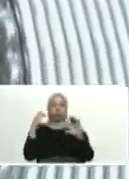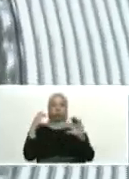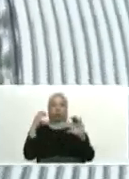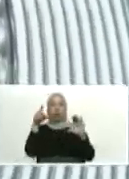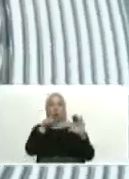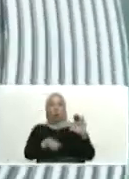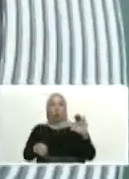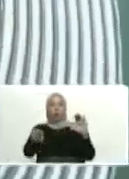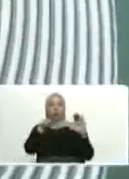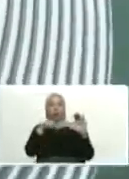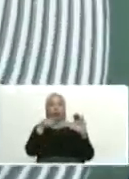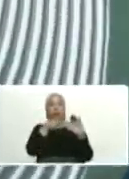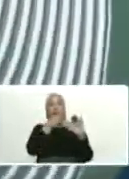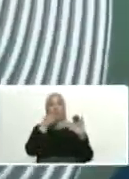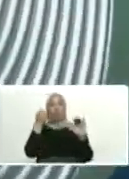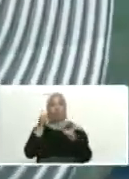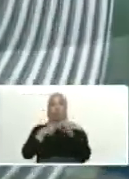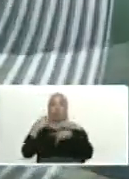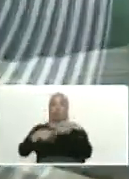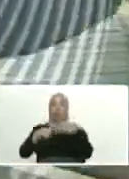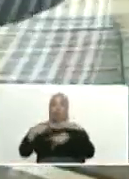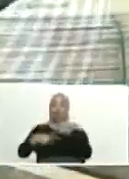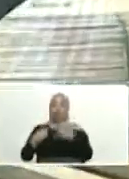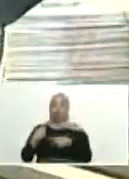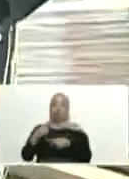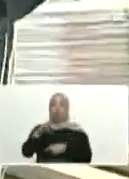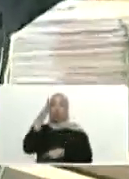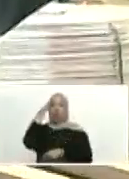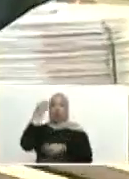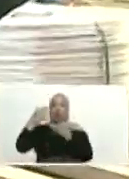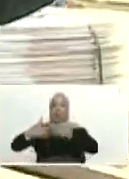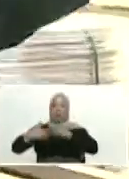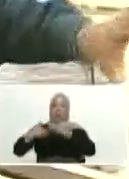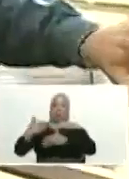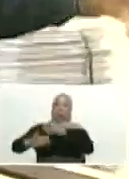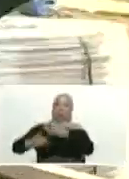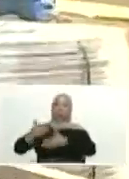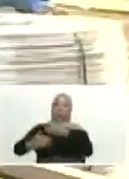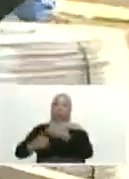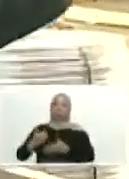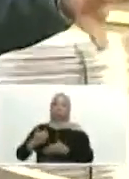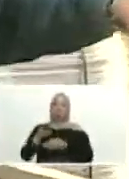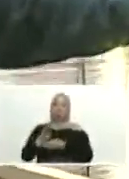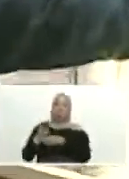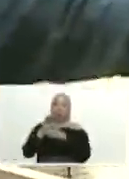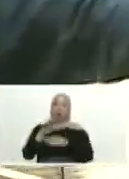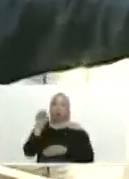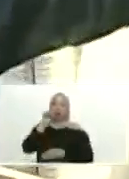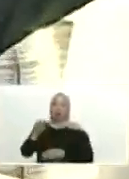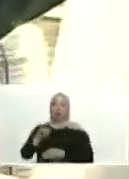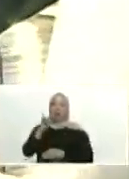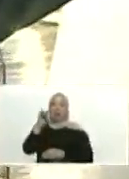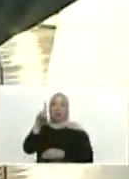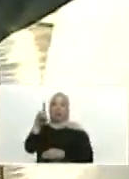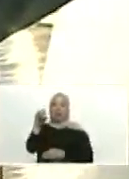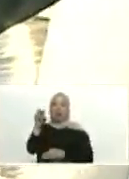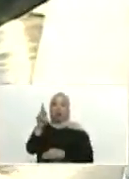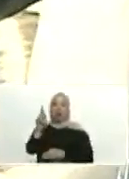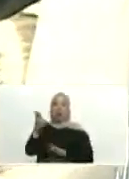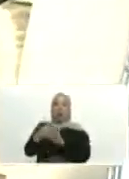que está comprometida con los procesos productivos esto lo hicimos aquí en sidor esto para proteger que se nos perforaba los paneles